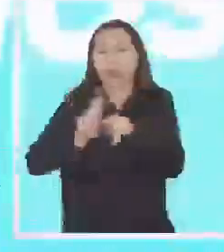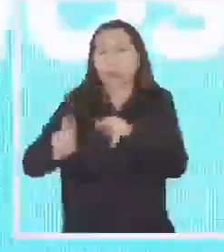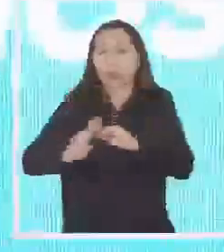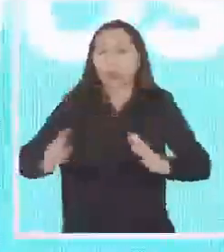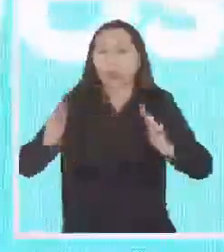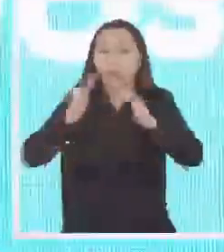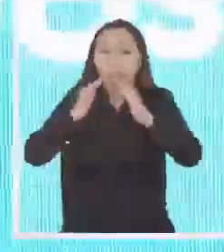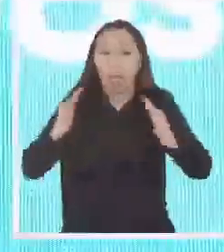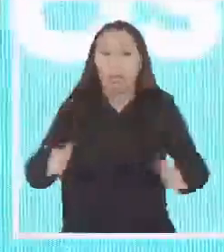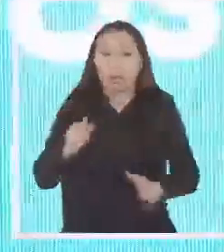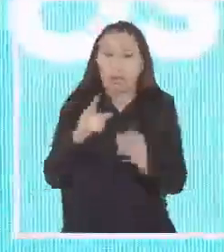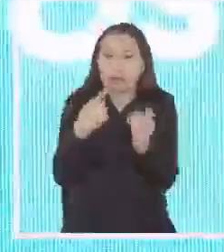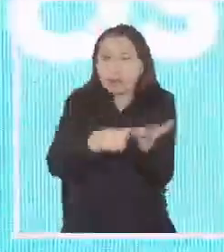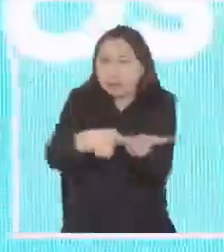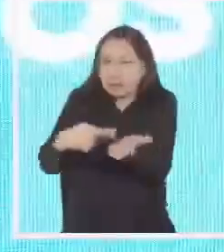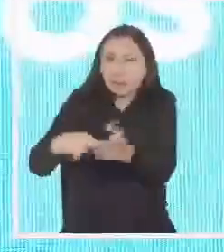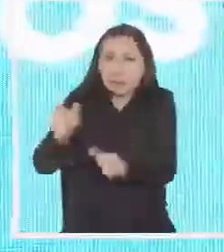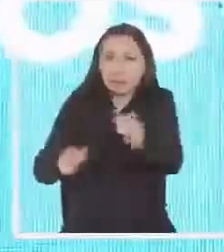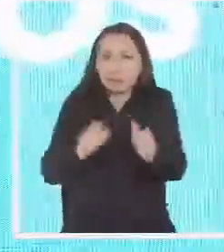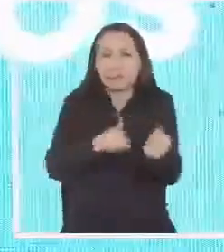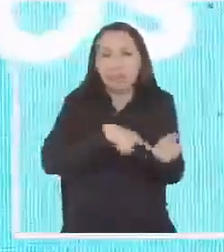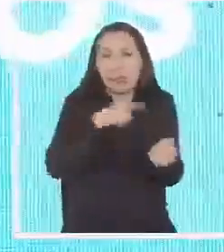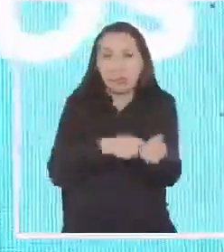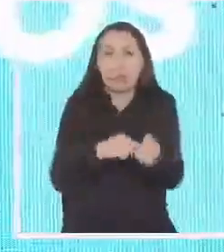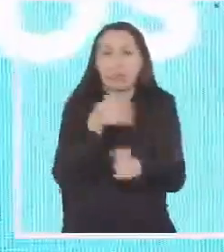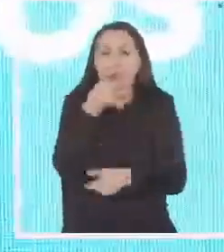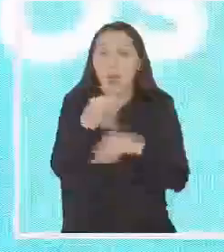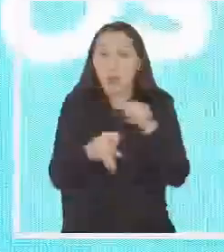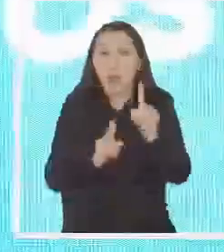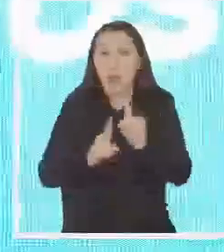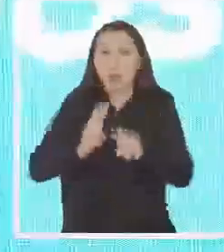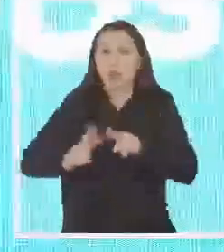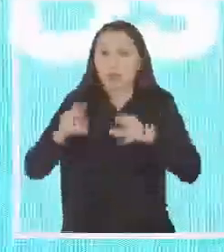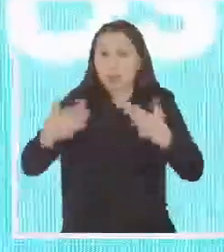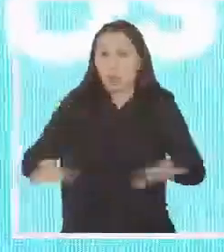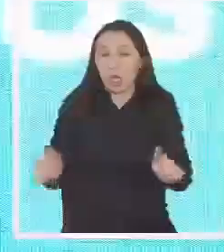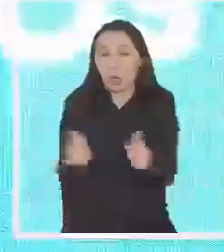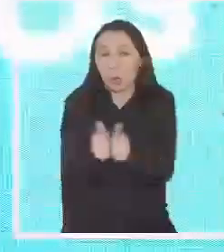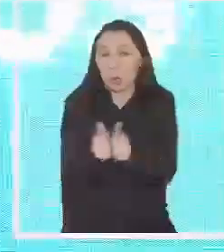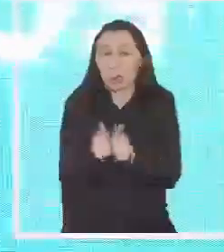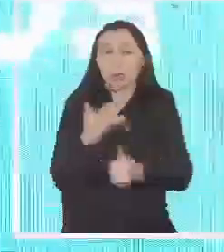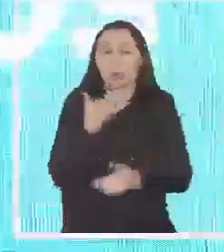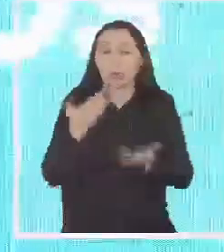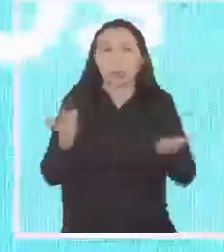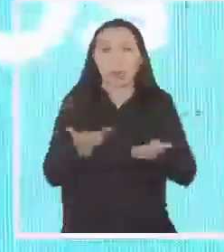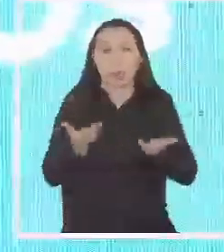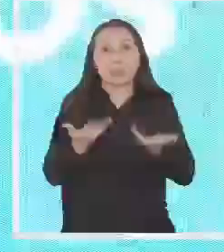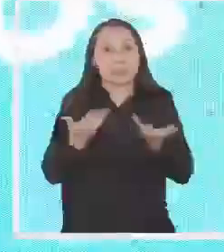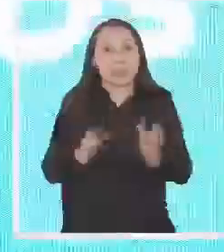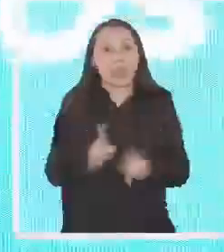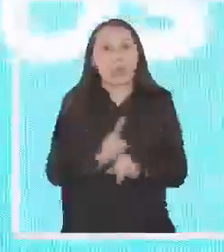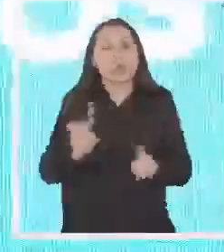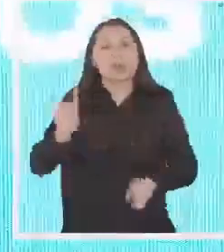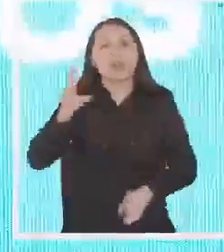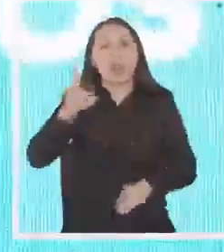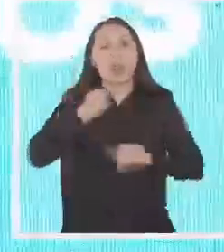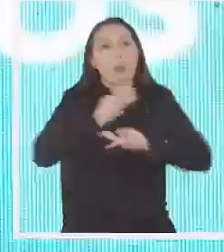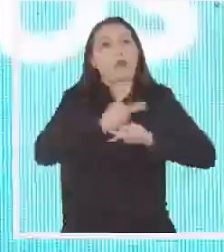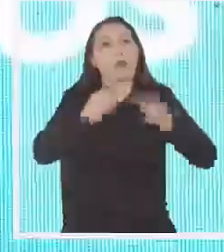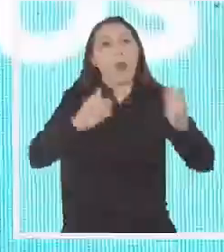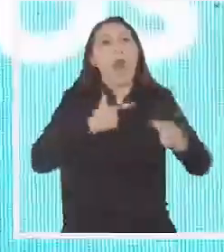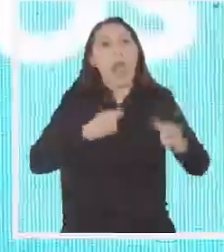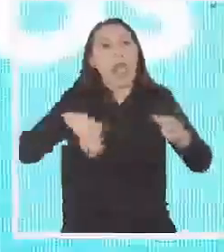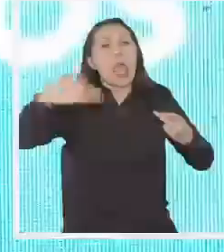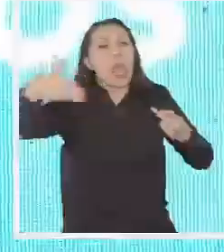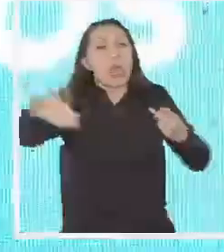de familias. Y acá me quiero referir a algunas de las cosas que hemos hecho en conjunto, porque ya no estamos solamente para anunciar lo que